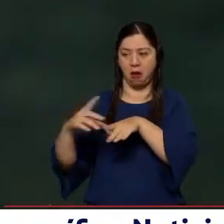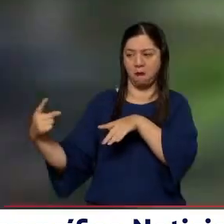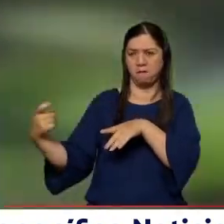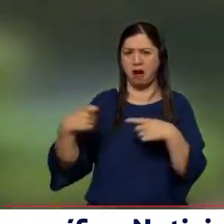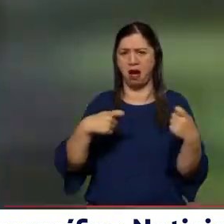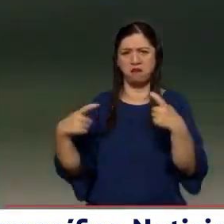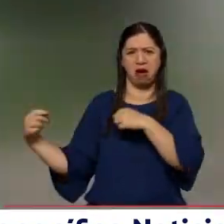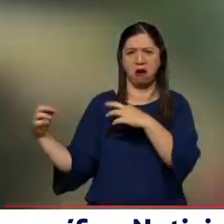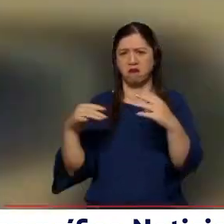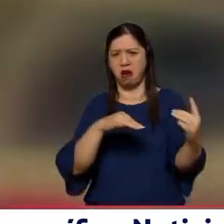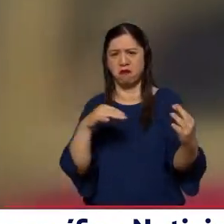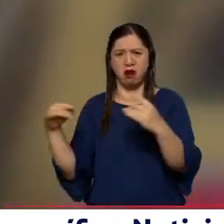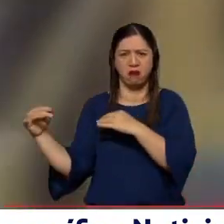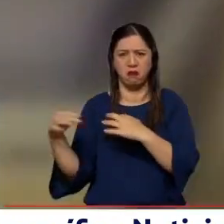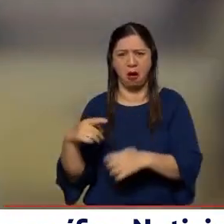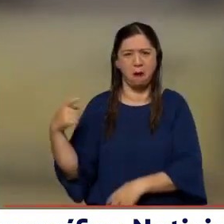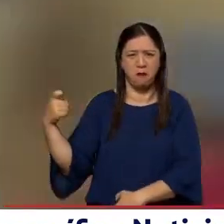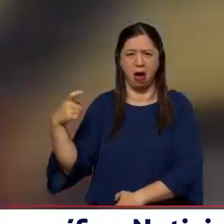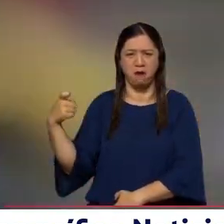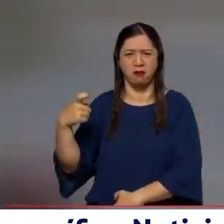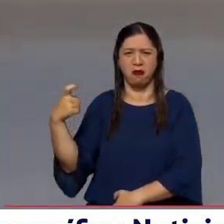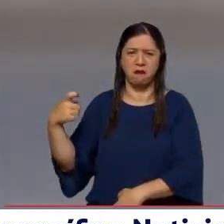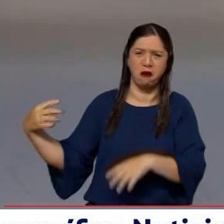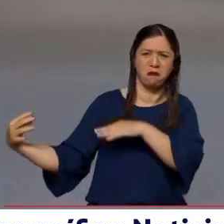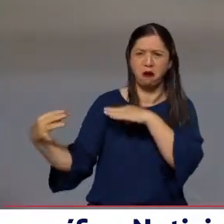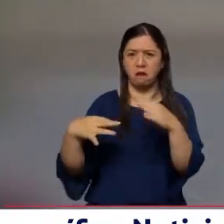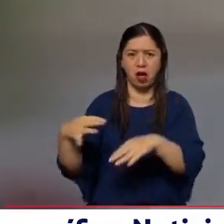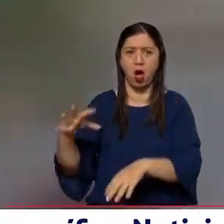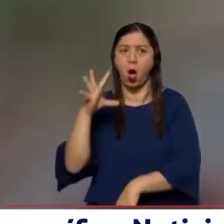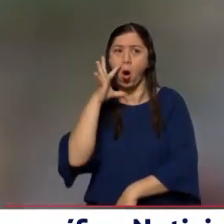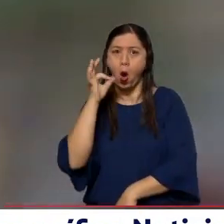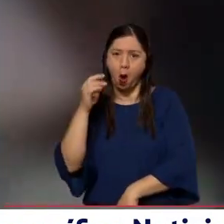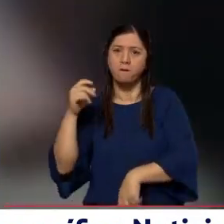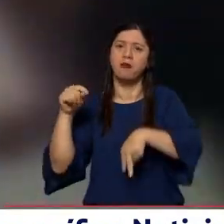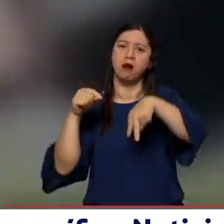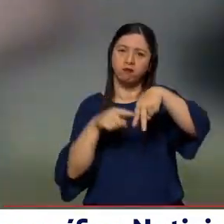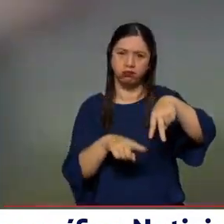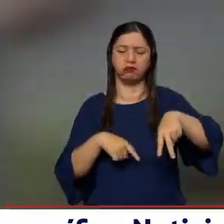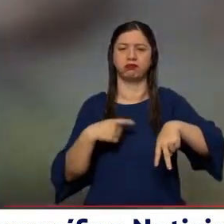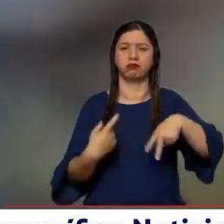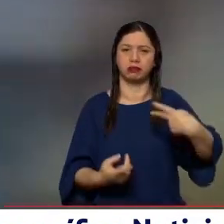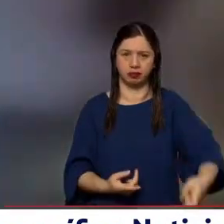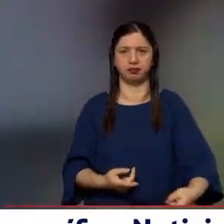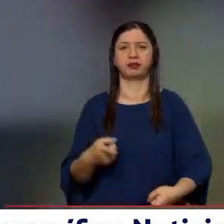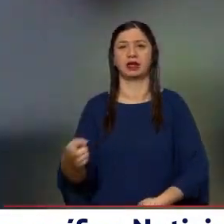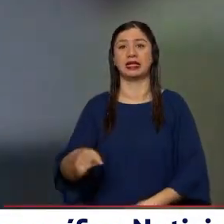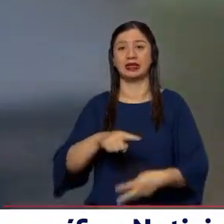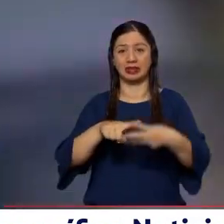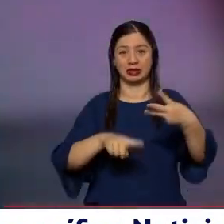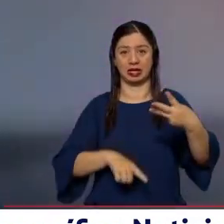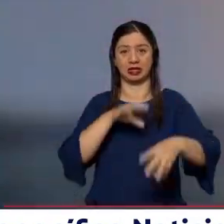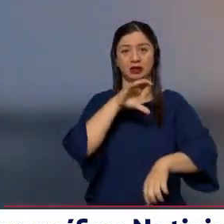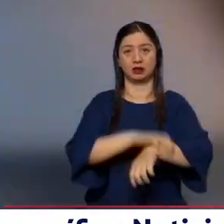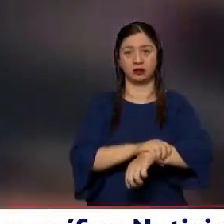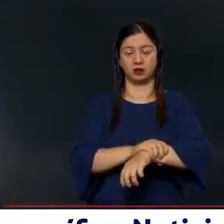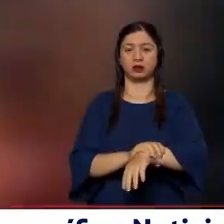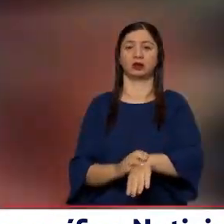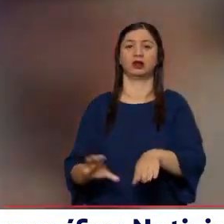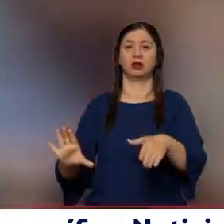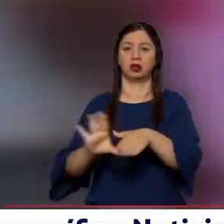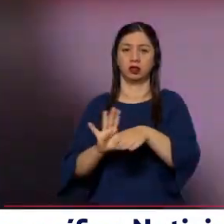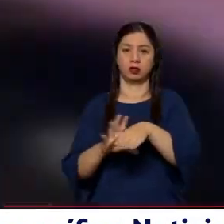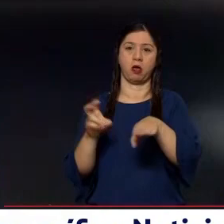los uniformados. En la balacera, uno de los presuntos delincuentes resultó herido. Tres personas fueron capturadas, el vehículo de servicio